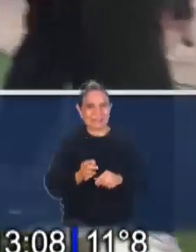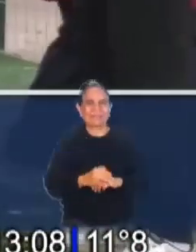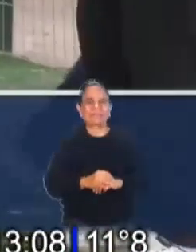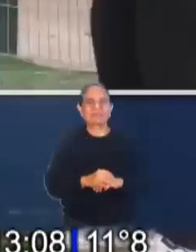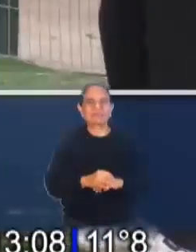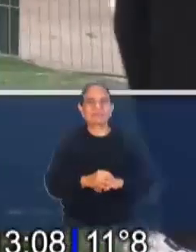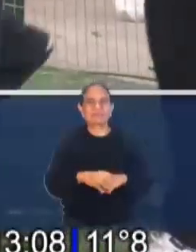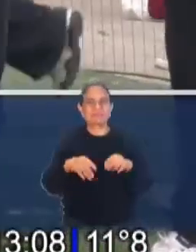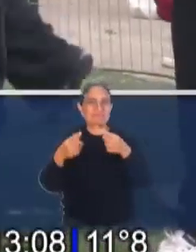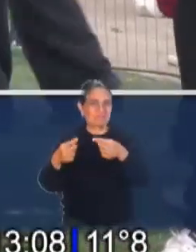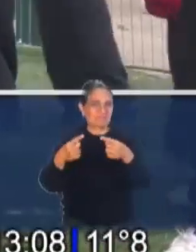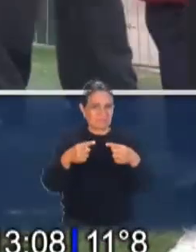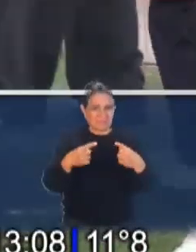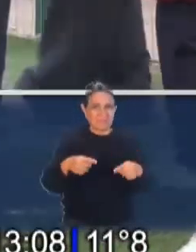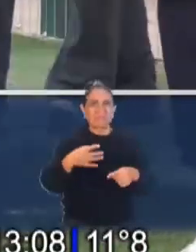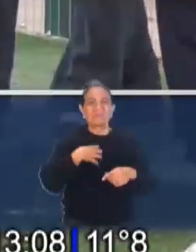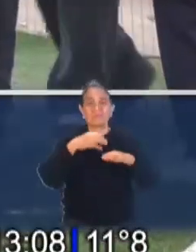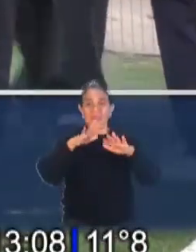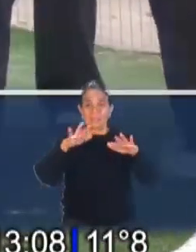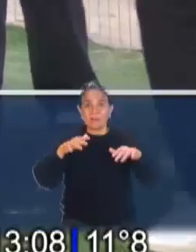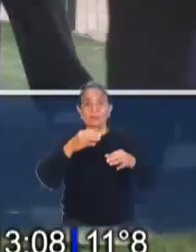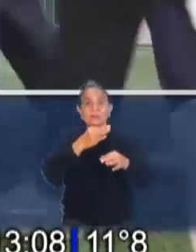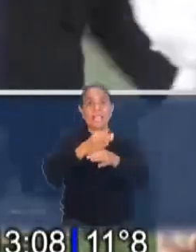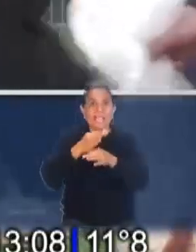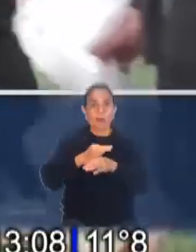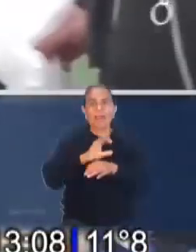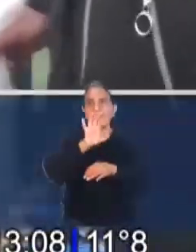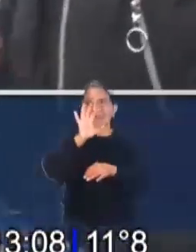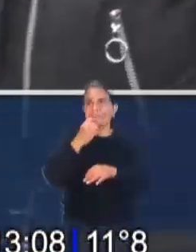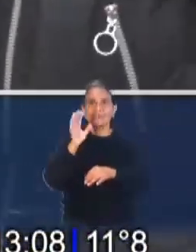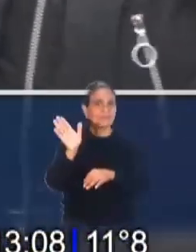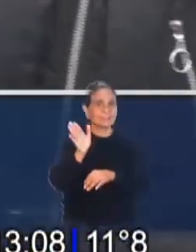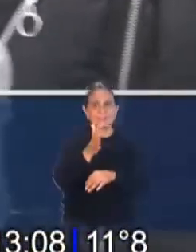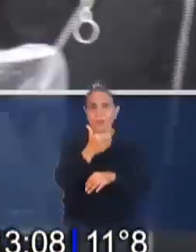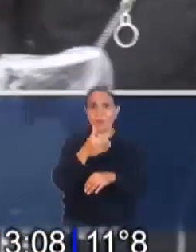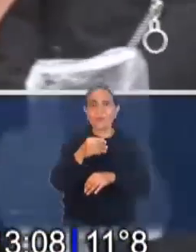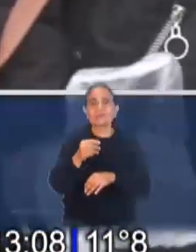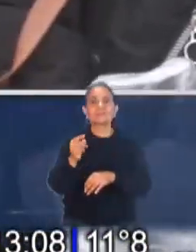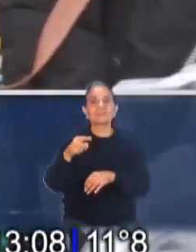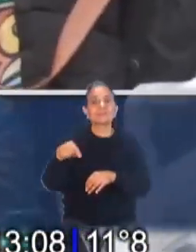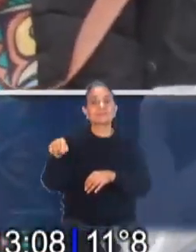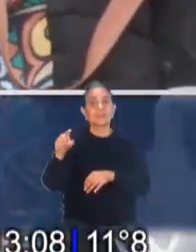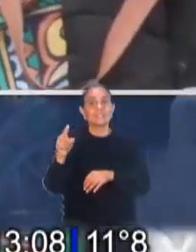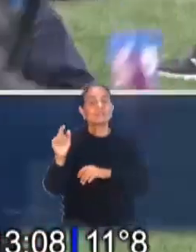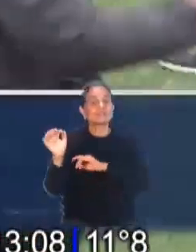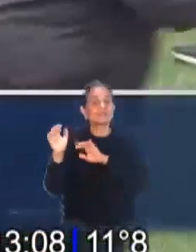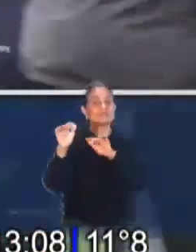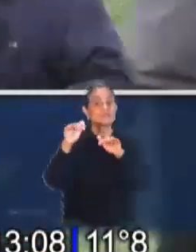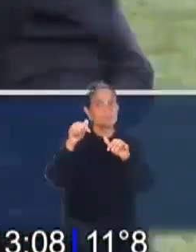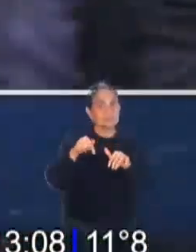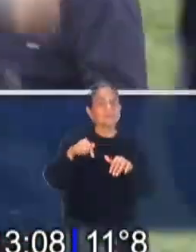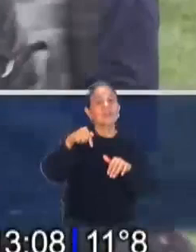actividades destinadas a alumnos de toda la provincia tuvieron la visita hoy de niños y niñas de